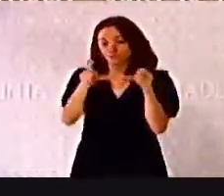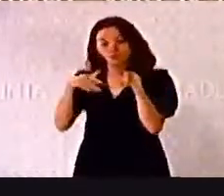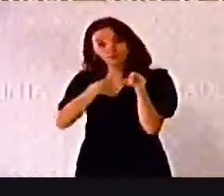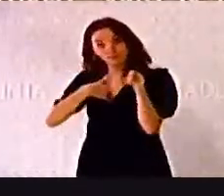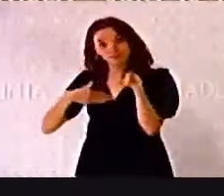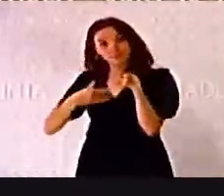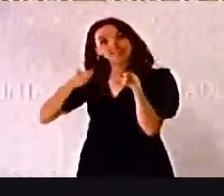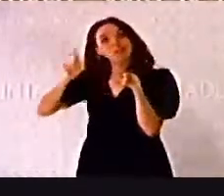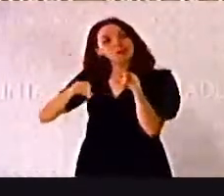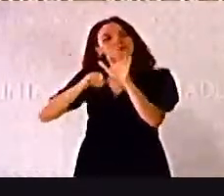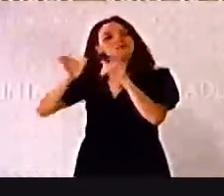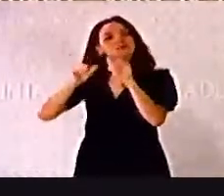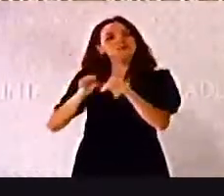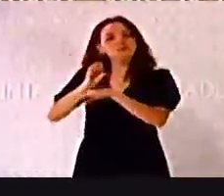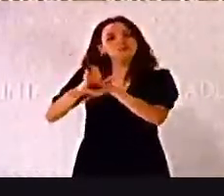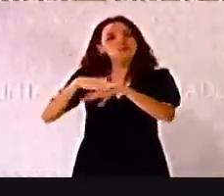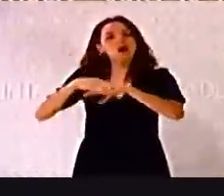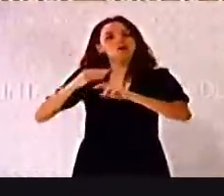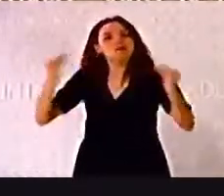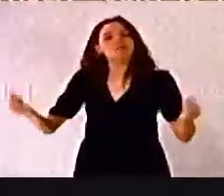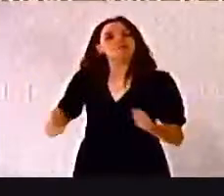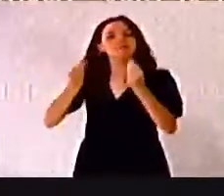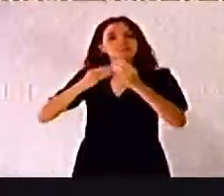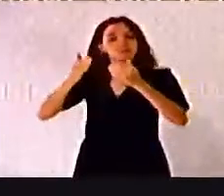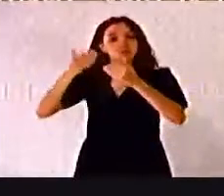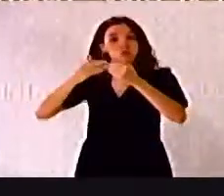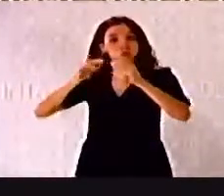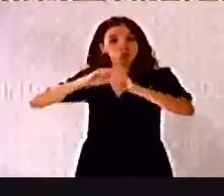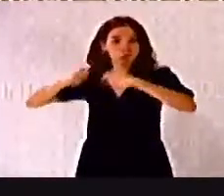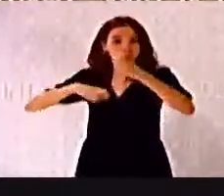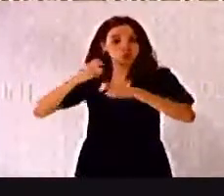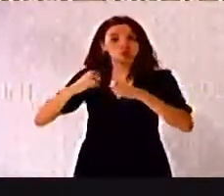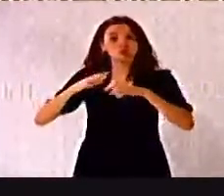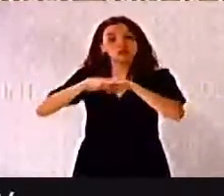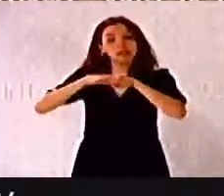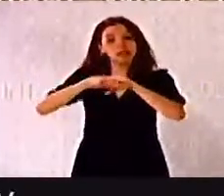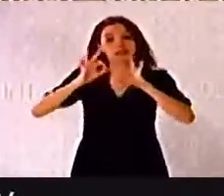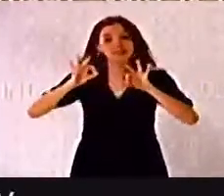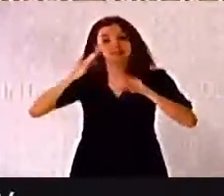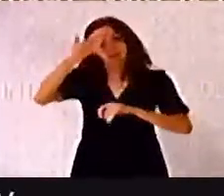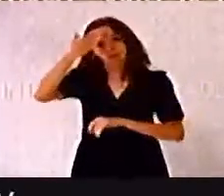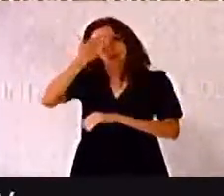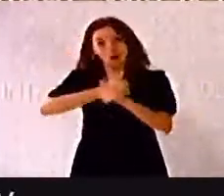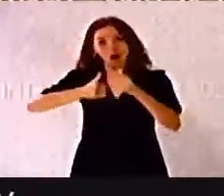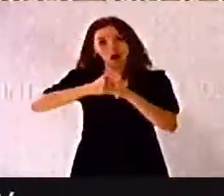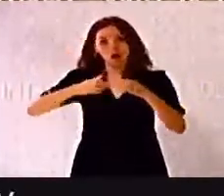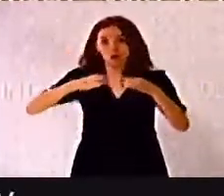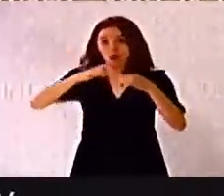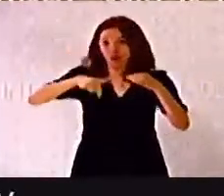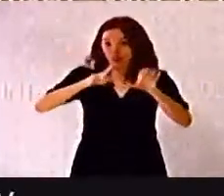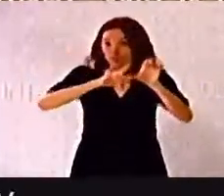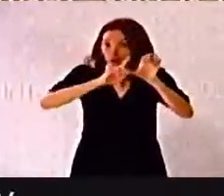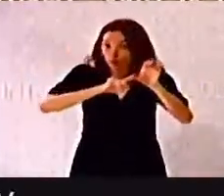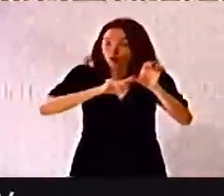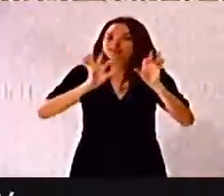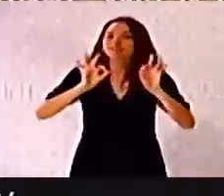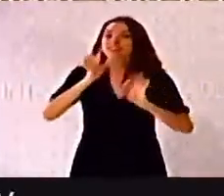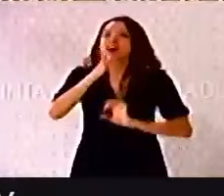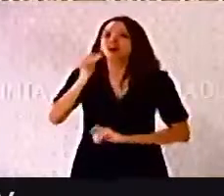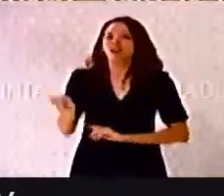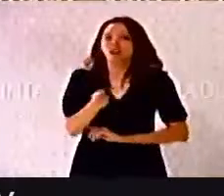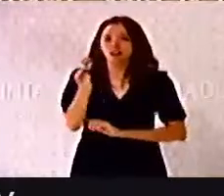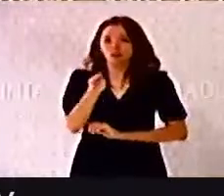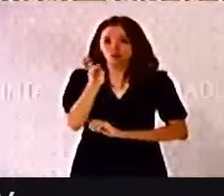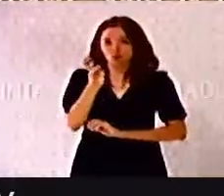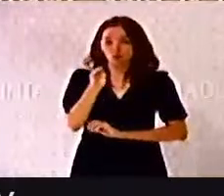de las ayudas para la mejora y modernización de las redes principales de riego en las comunidades de regantes de la región y que cuenta con un